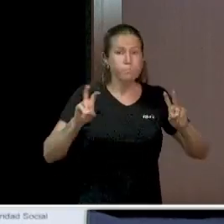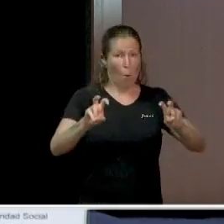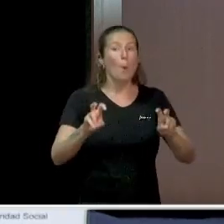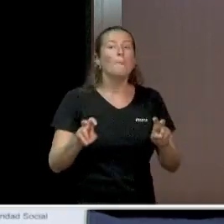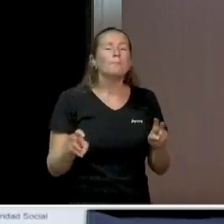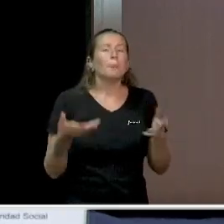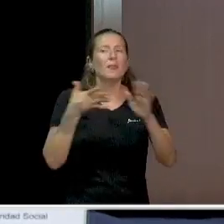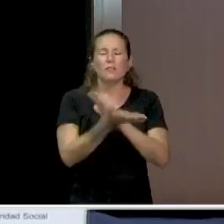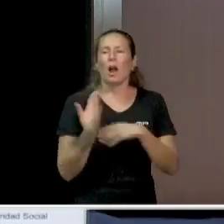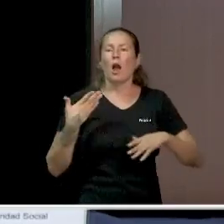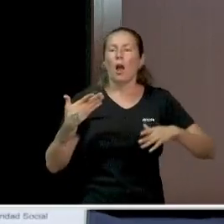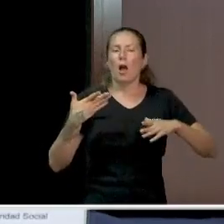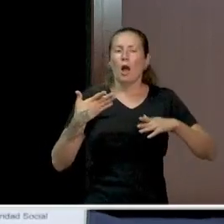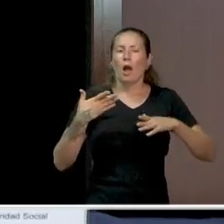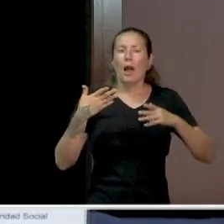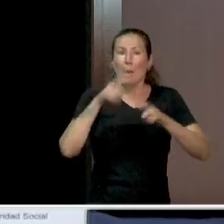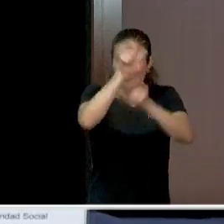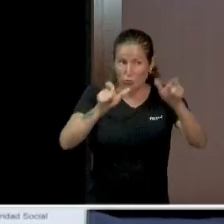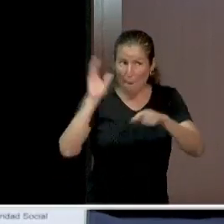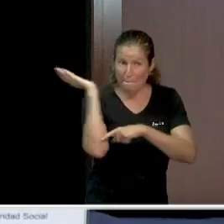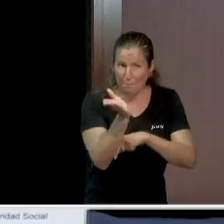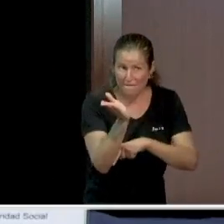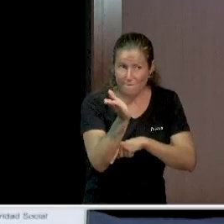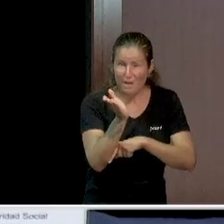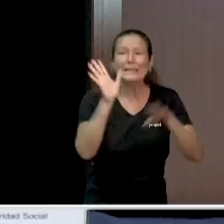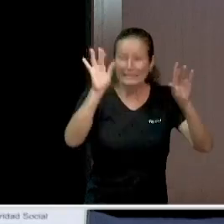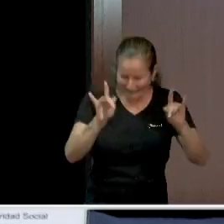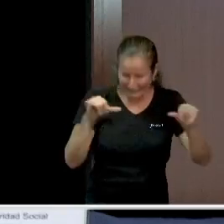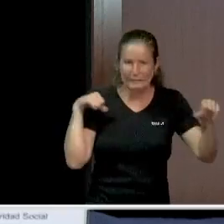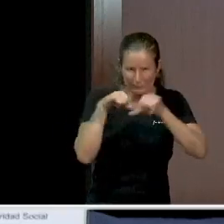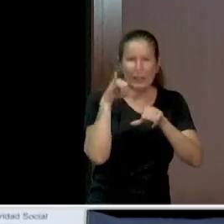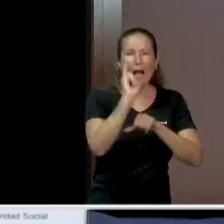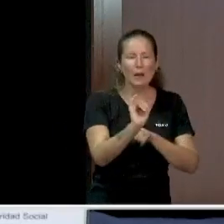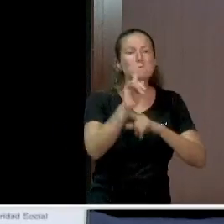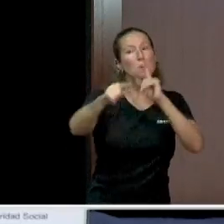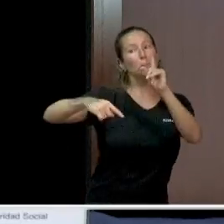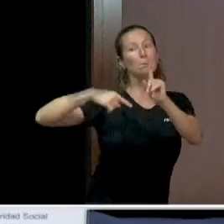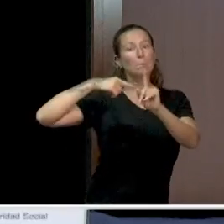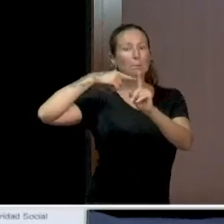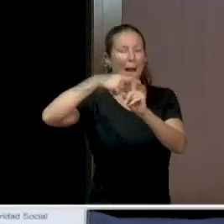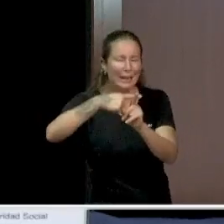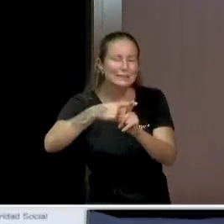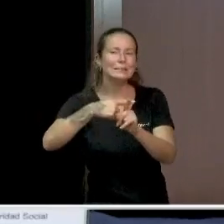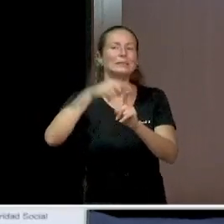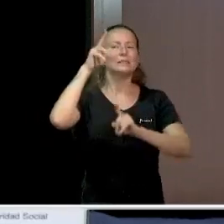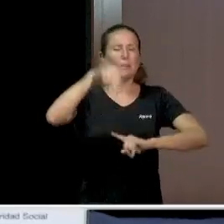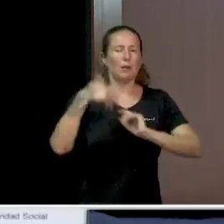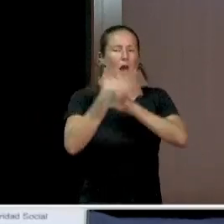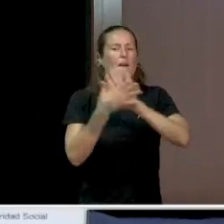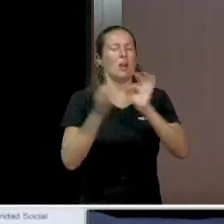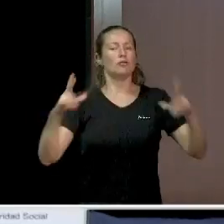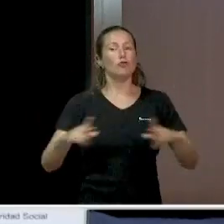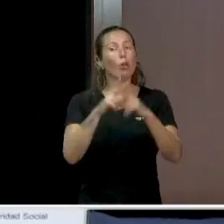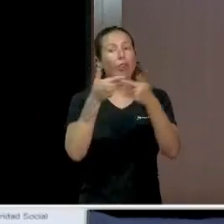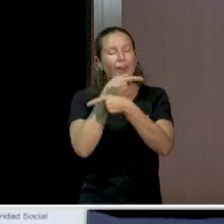eso no solo por lo que hace a los sujetos y el daño que se les ha infligido, sino además, y por lo que respecta a la sociedad,